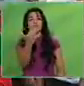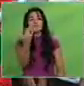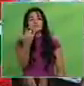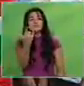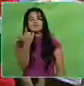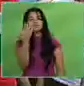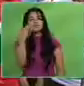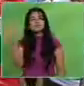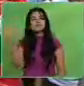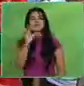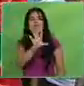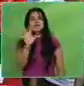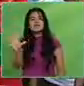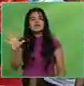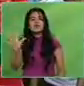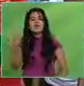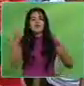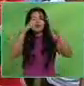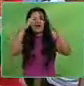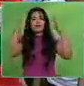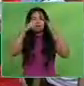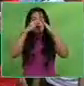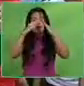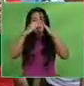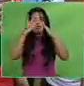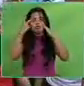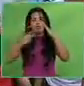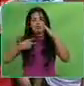Sí, son lo que llaman tetra, que son